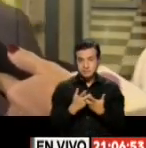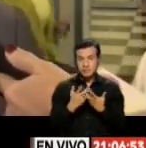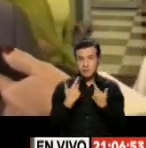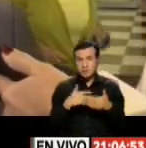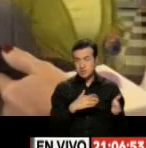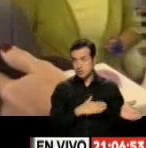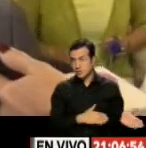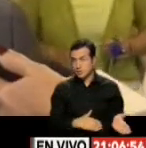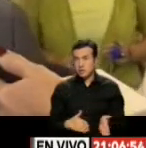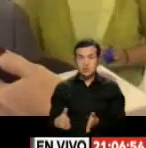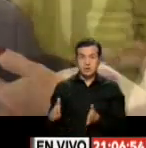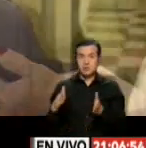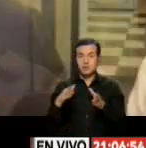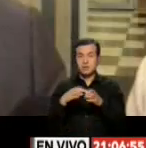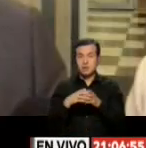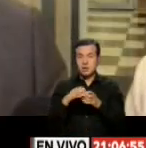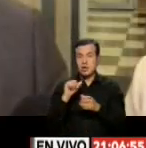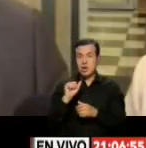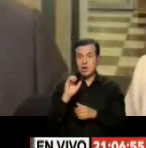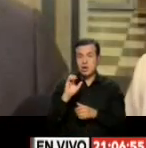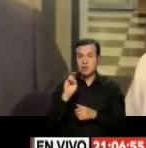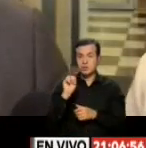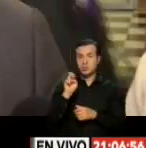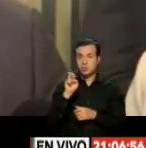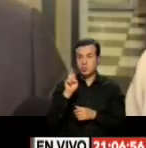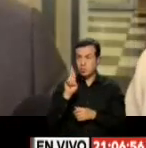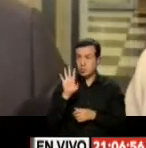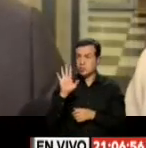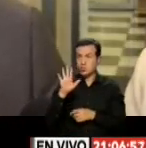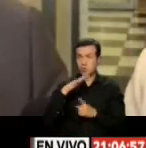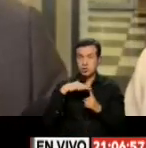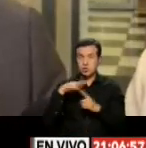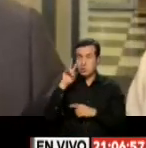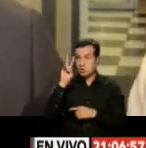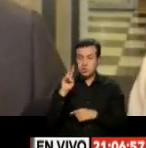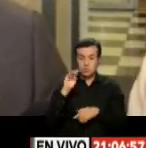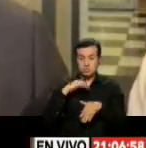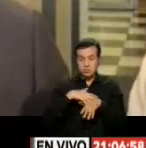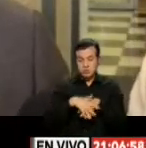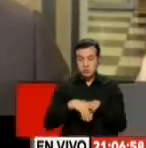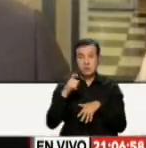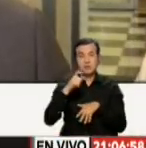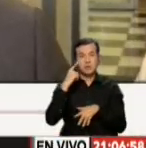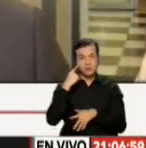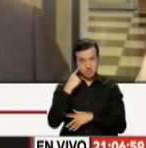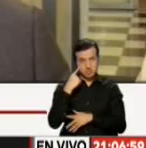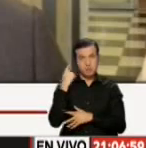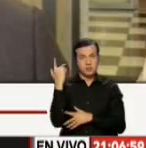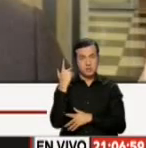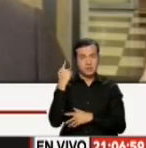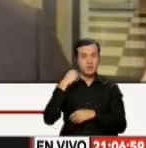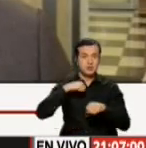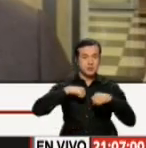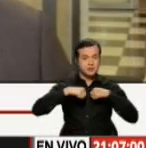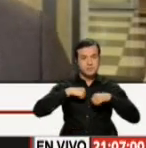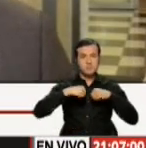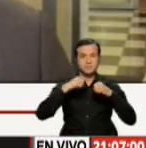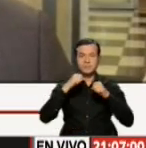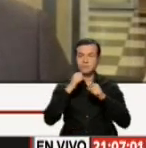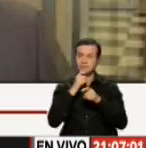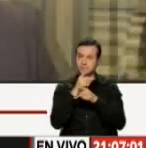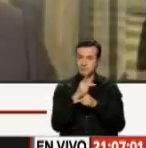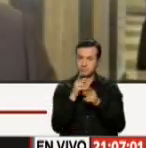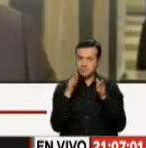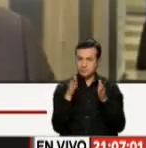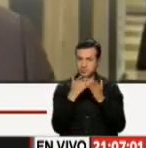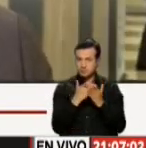cumplen OIM y ACNUR, la situación venezolana, pero que tiene un impacto regional y que debe ser materia de tratamiento